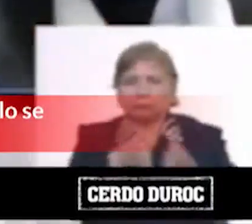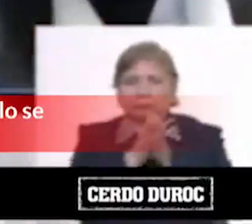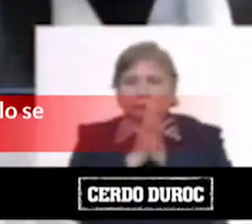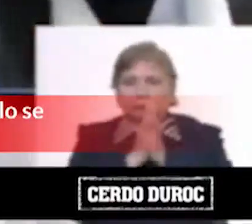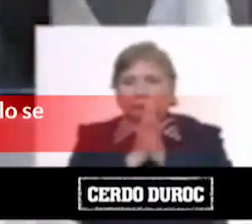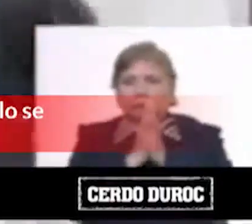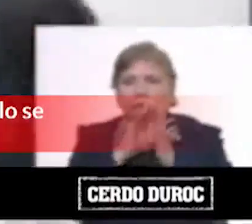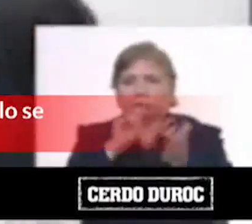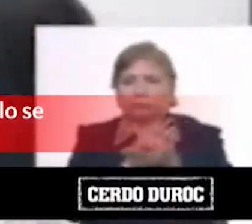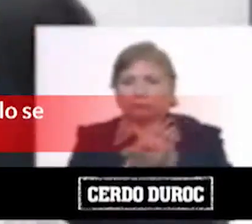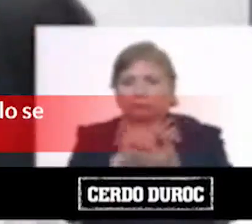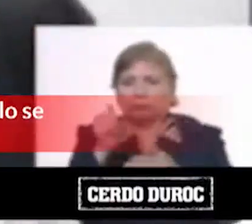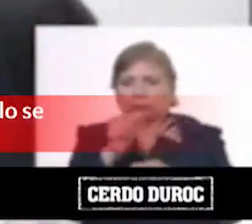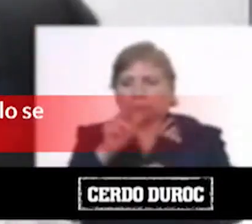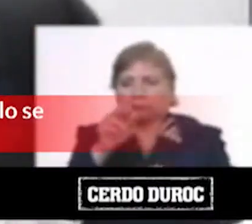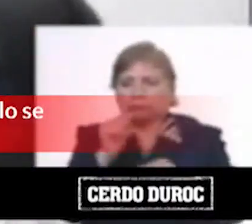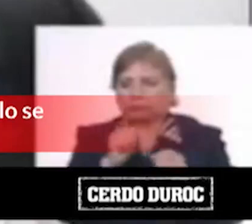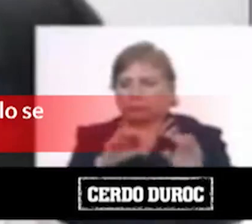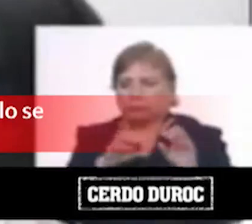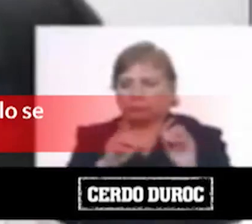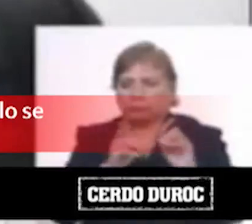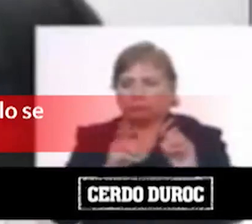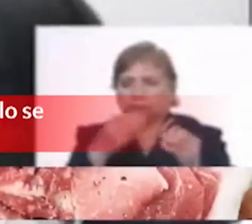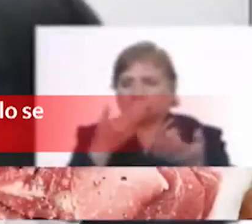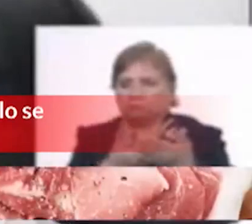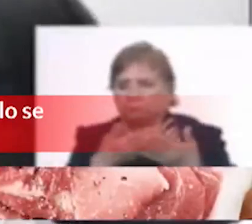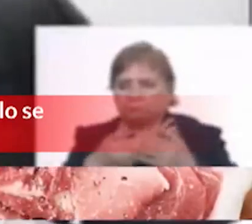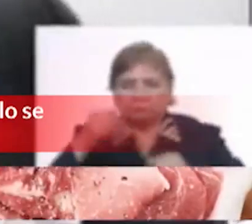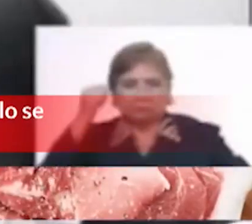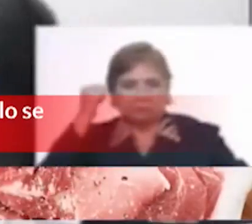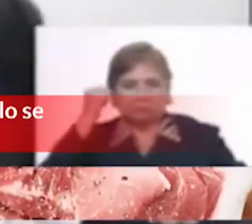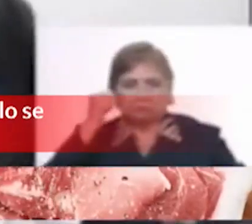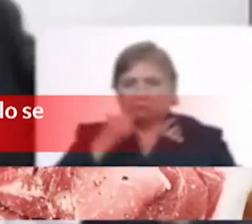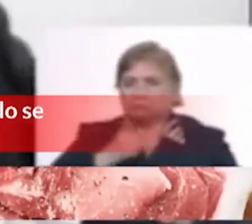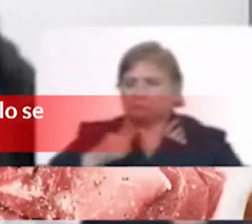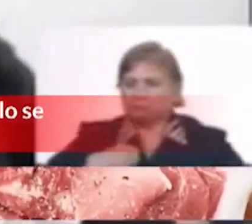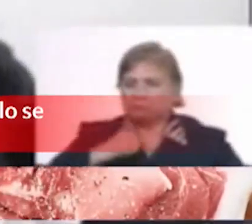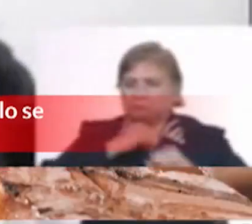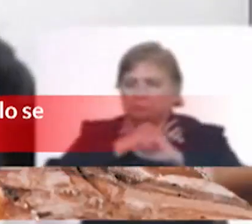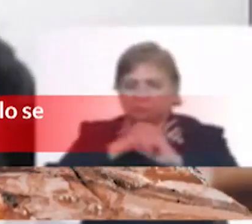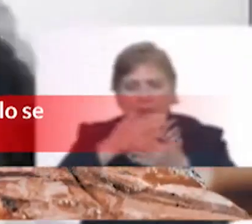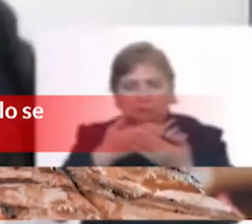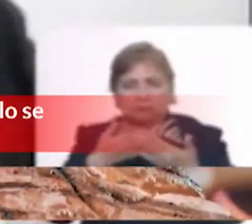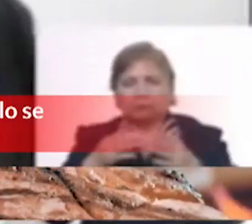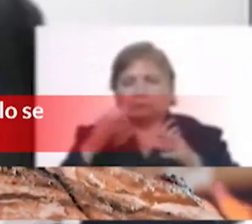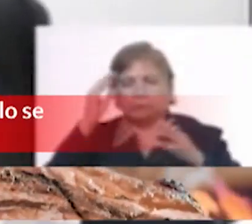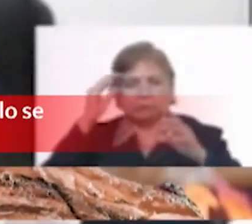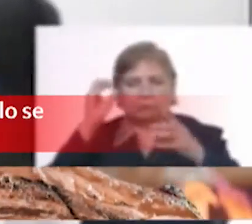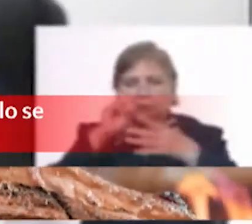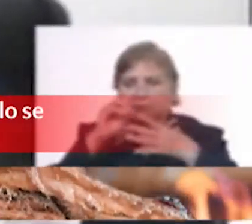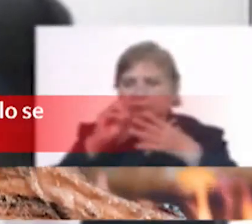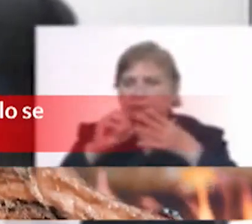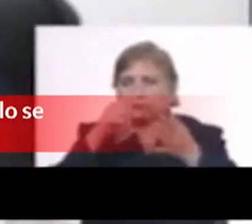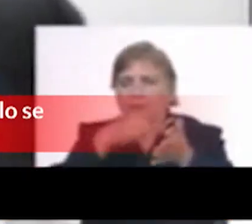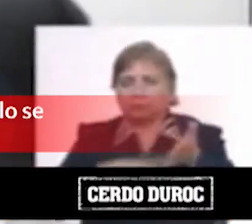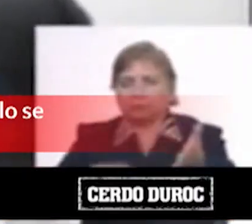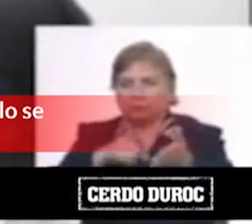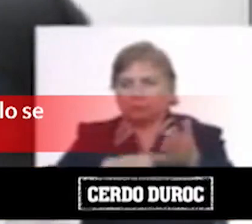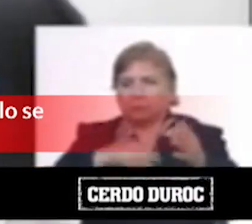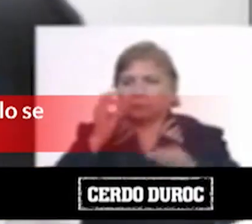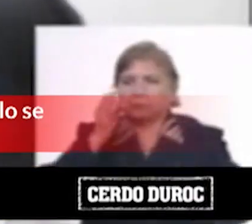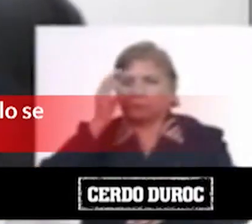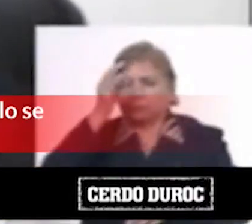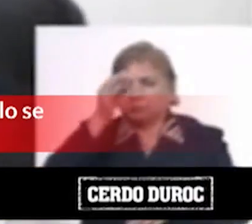que, en aras del debido proceso, en la vertiente del derecho a la defensa y con el objetivo de evitar nulidades